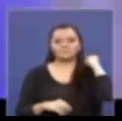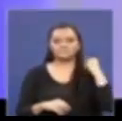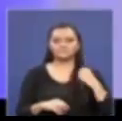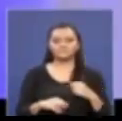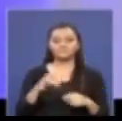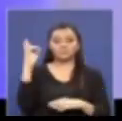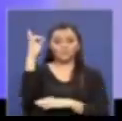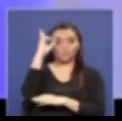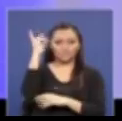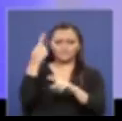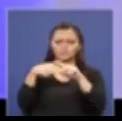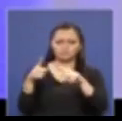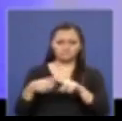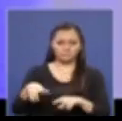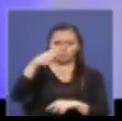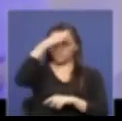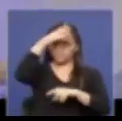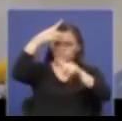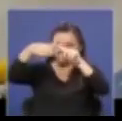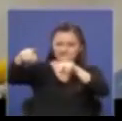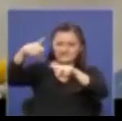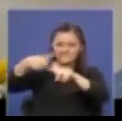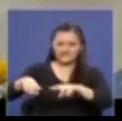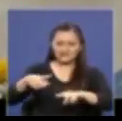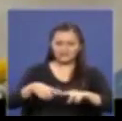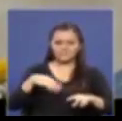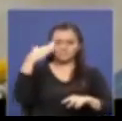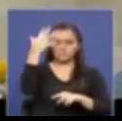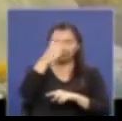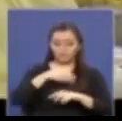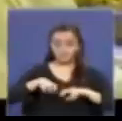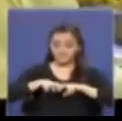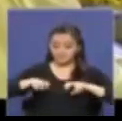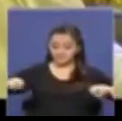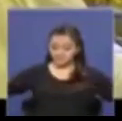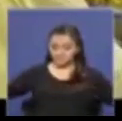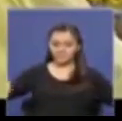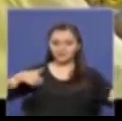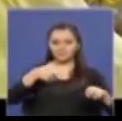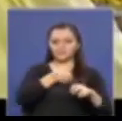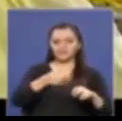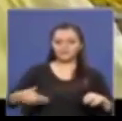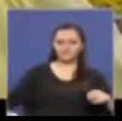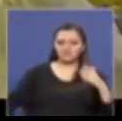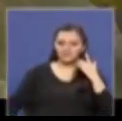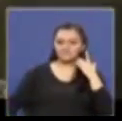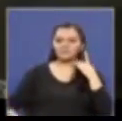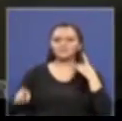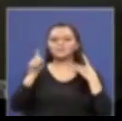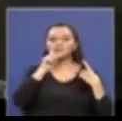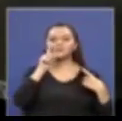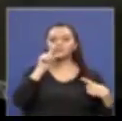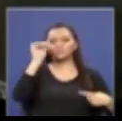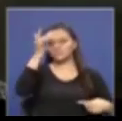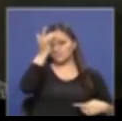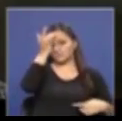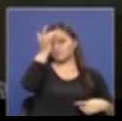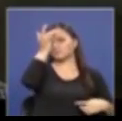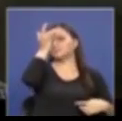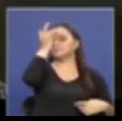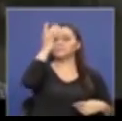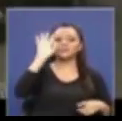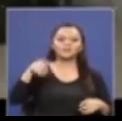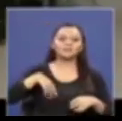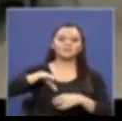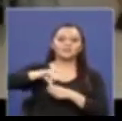Bolivia también es un país muy diverso. Y bueno, en la mesa principal estábamos los presidentes. Nicolás no pudo ir porque se sintió un poco mal. Estaba su